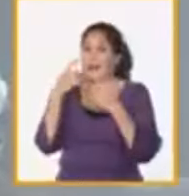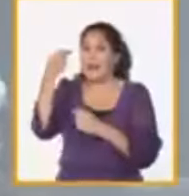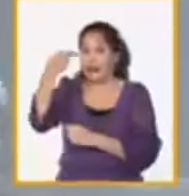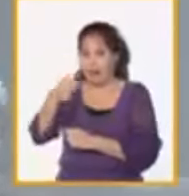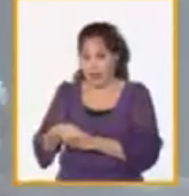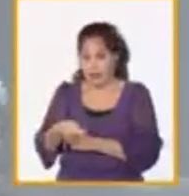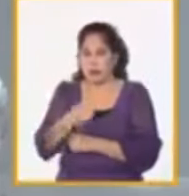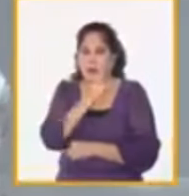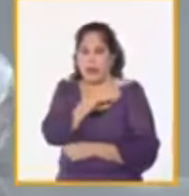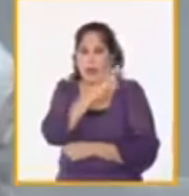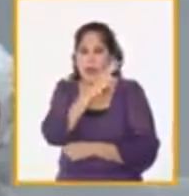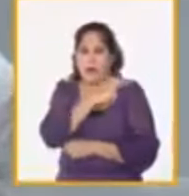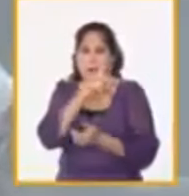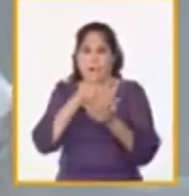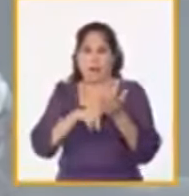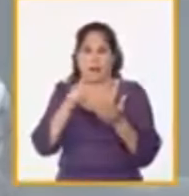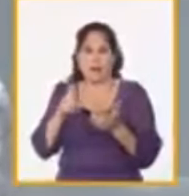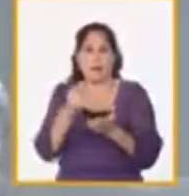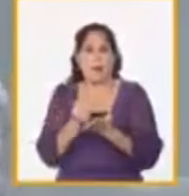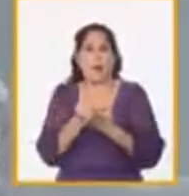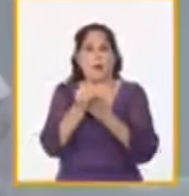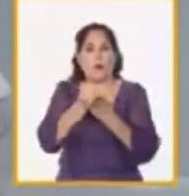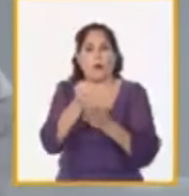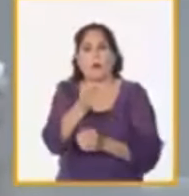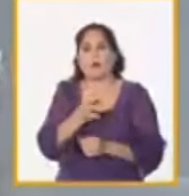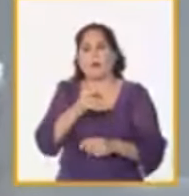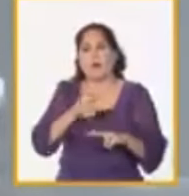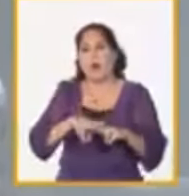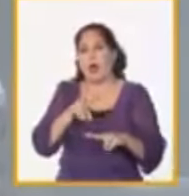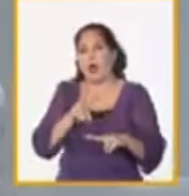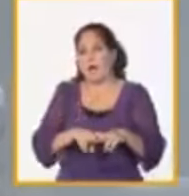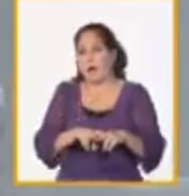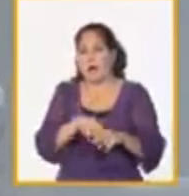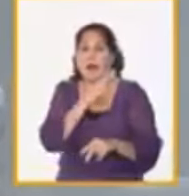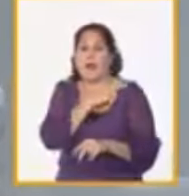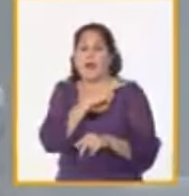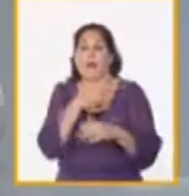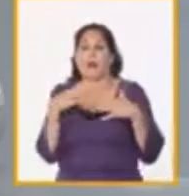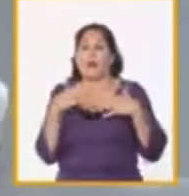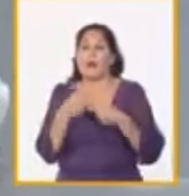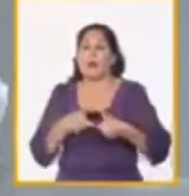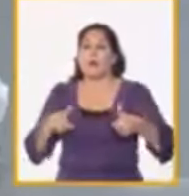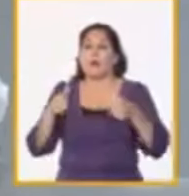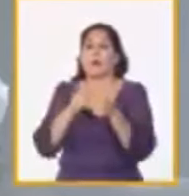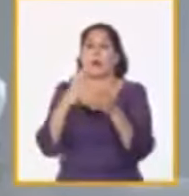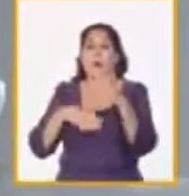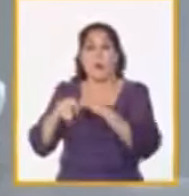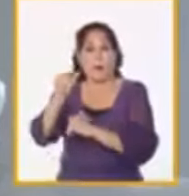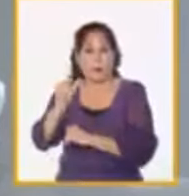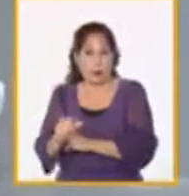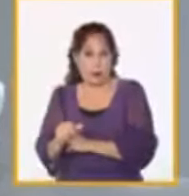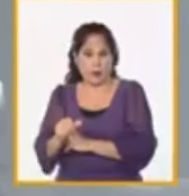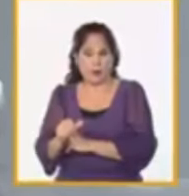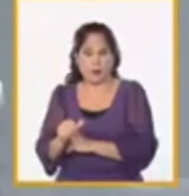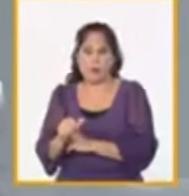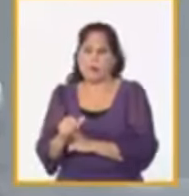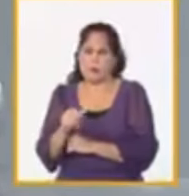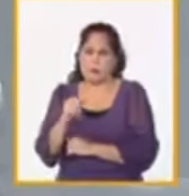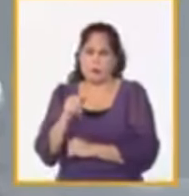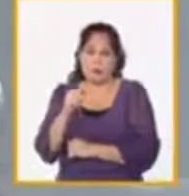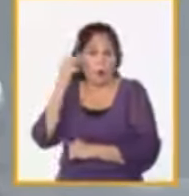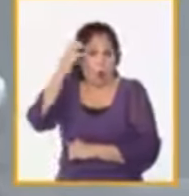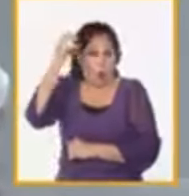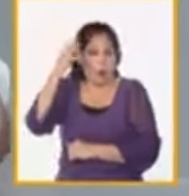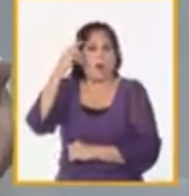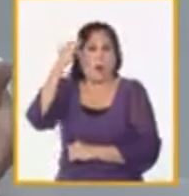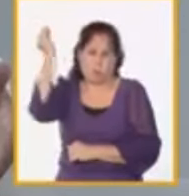cuadro del Comité Central, apoyar en los municipios de La Habana, cuadro del Consejo de Ministros, o sea, que la dirección del país en